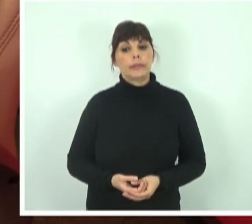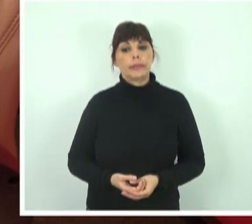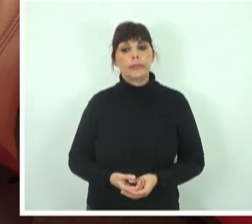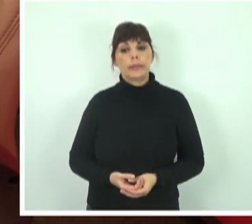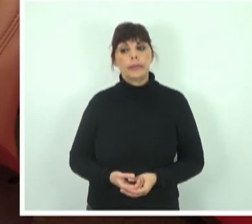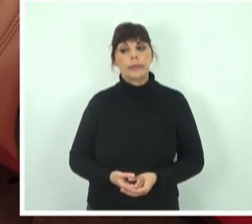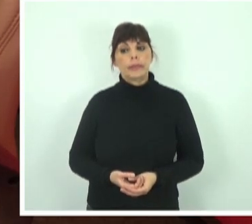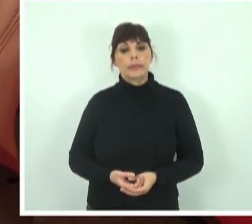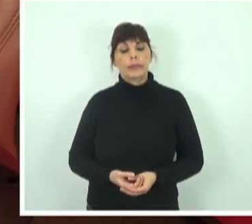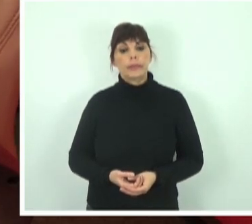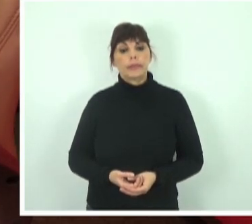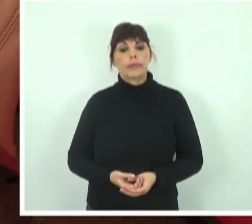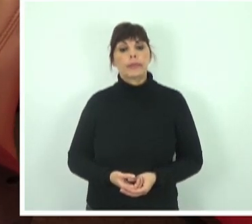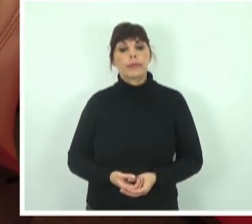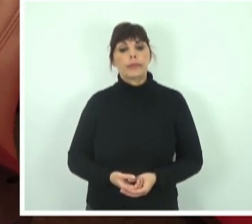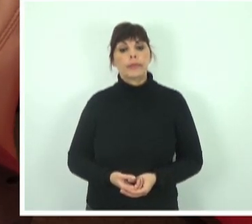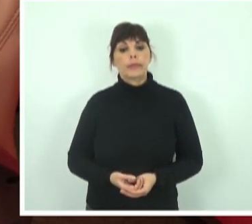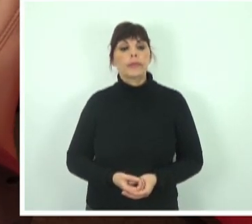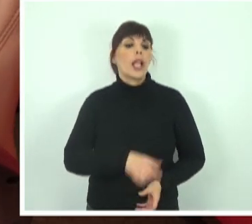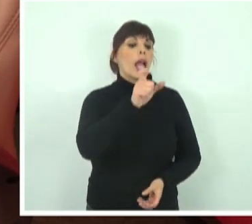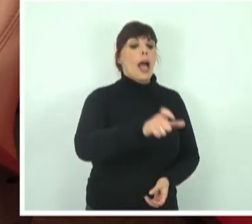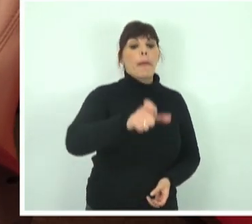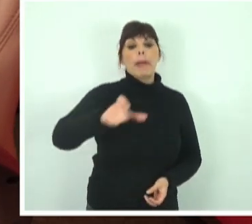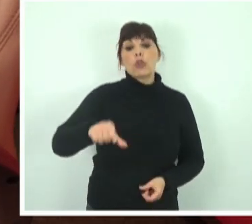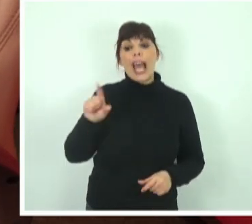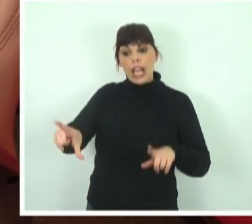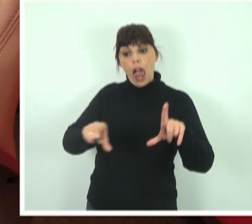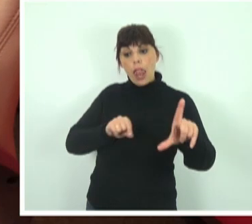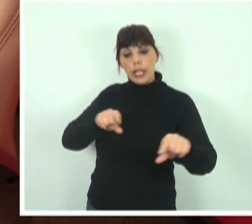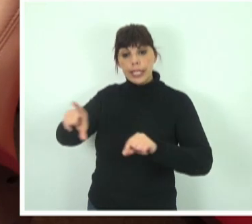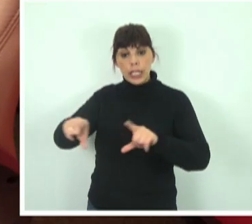hacia afuera, se elegían a ciertos personajes.